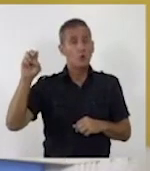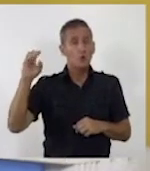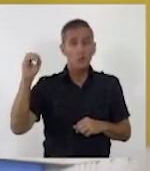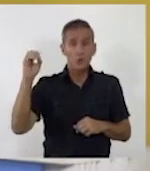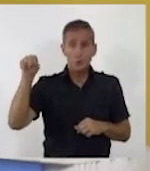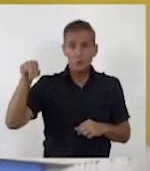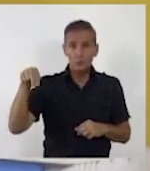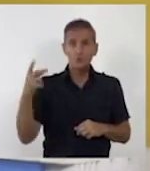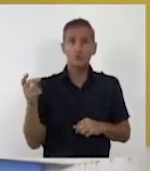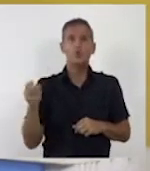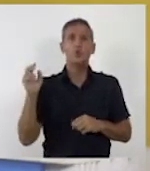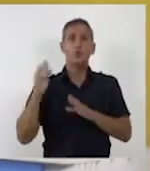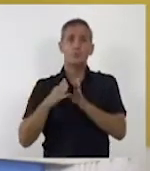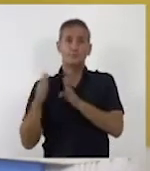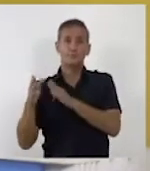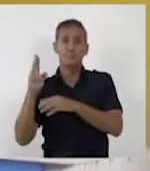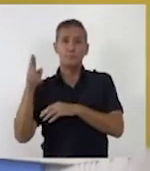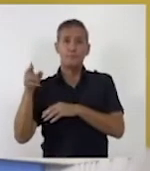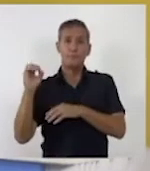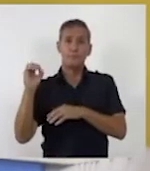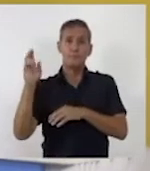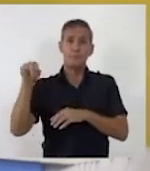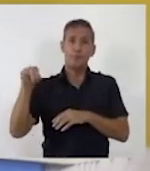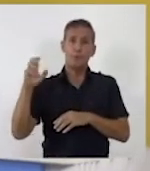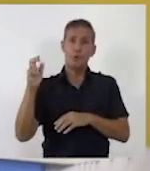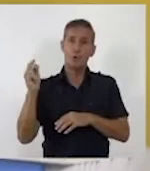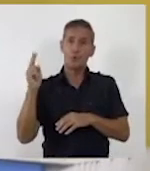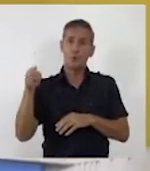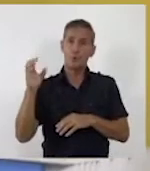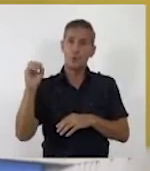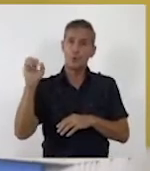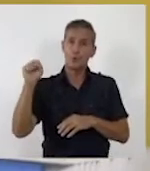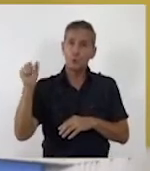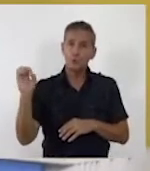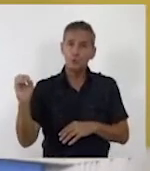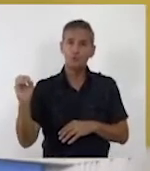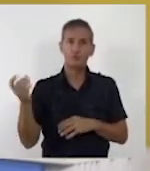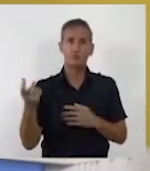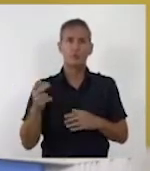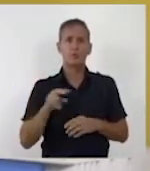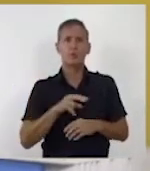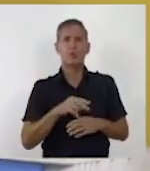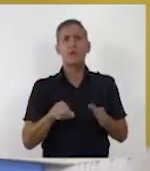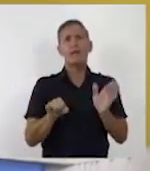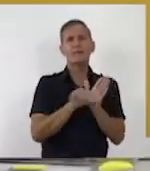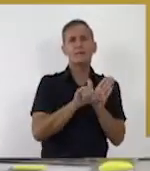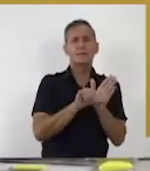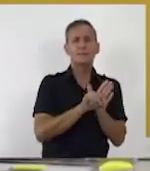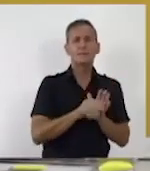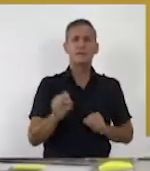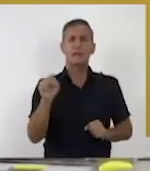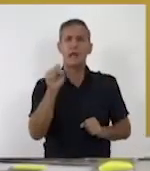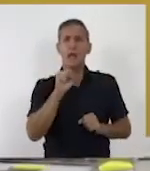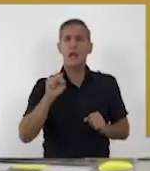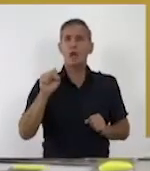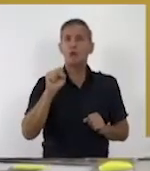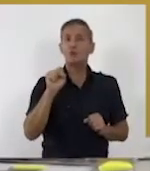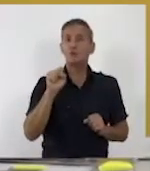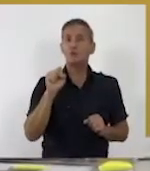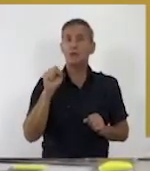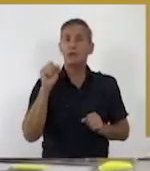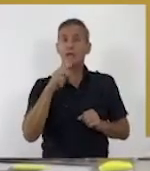oraciones como esta nos va a permitir trabajar el reconocimiento del sujeto y el predicado que es muy